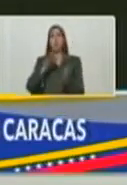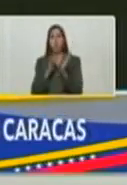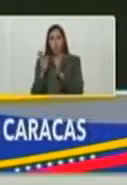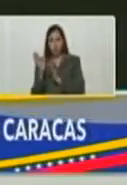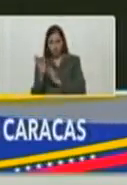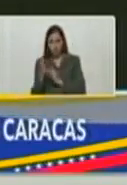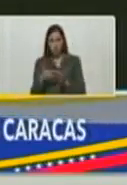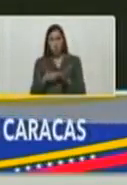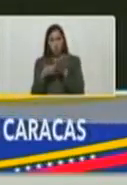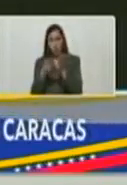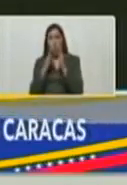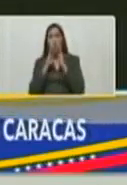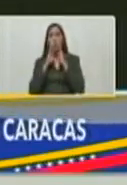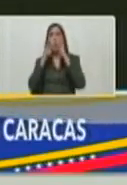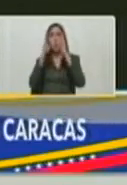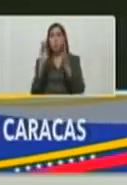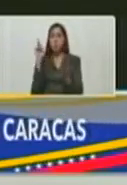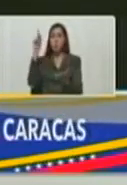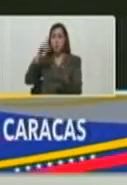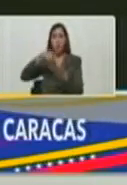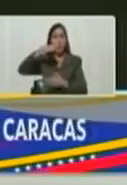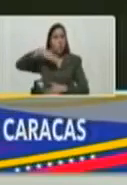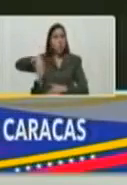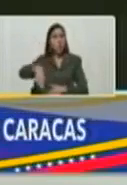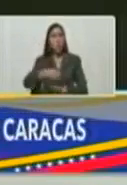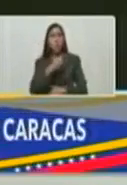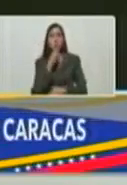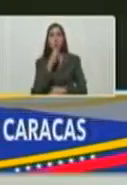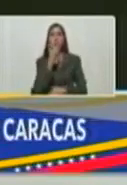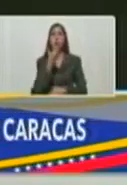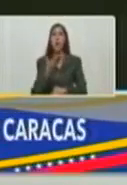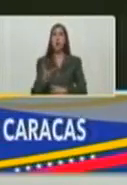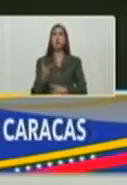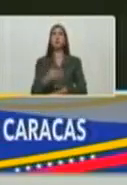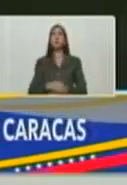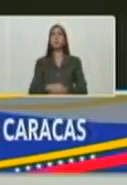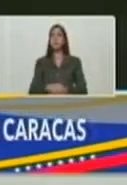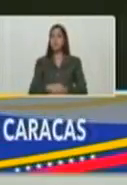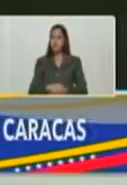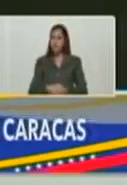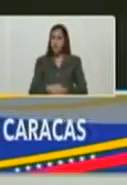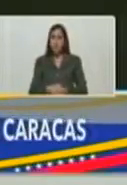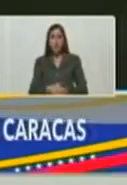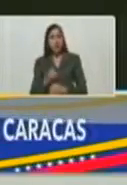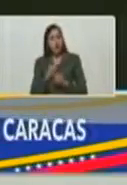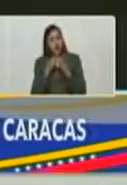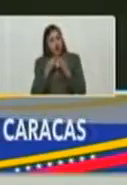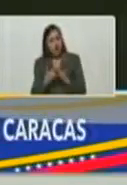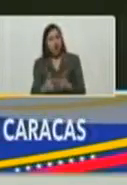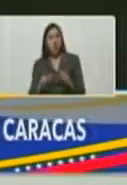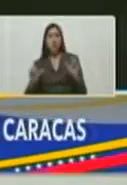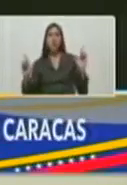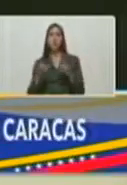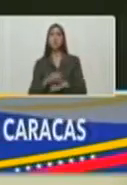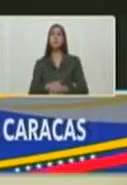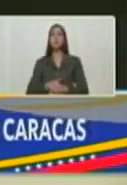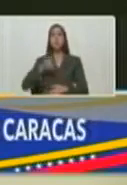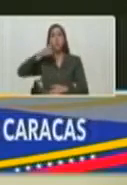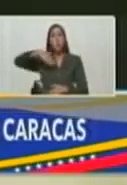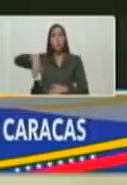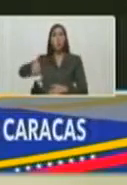sus bendiciones a un pueblo bueno, a un pueblo noble, a un pueblo libertario, como el pueblo de